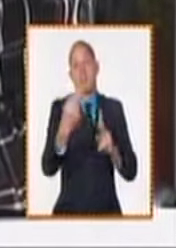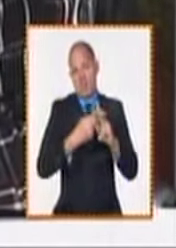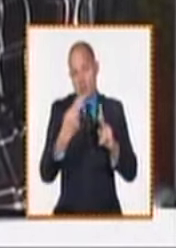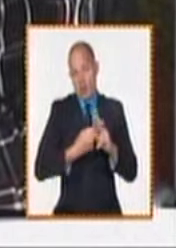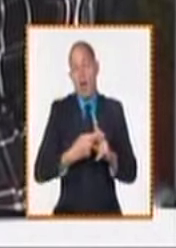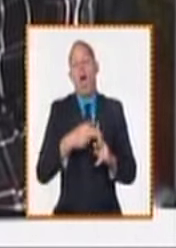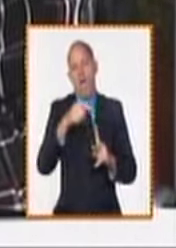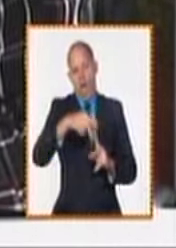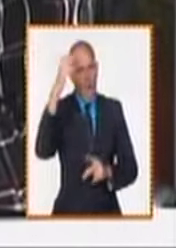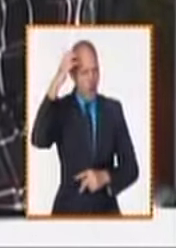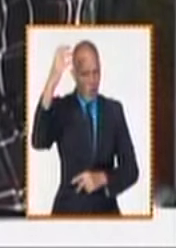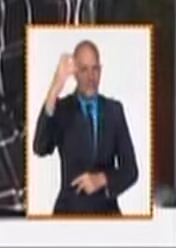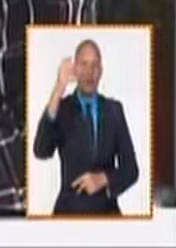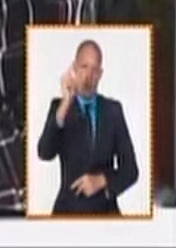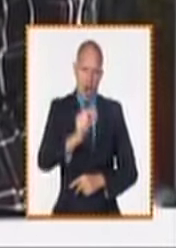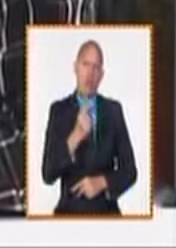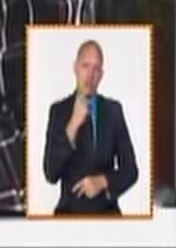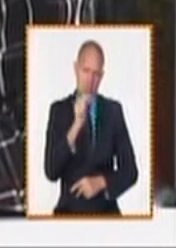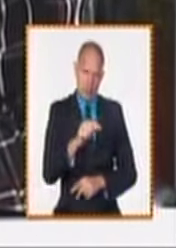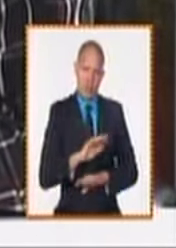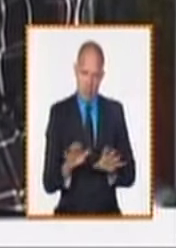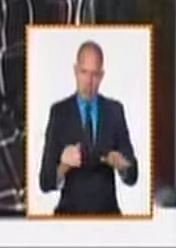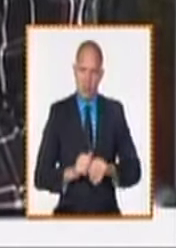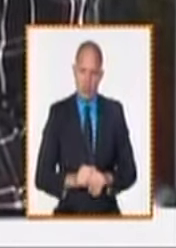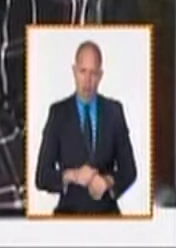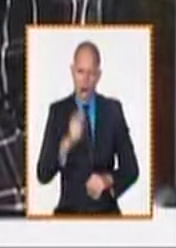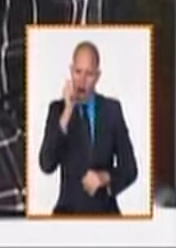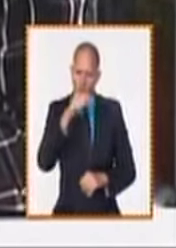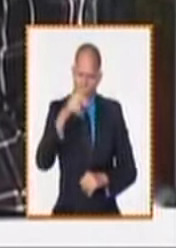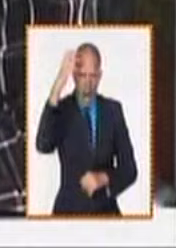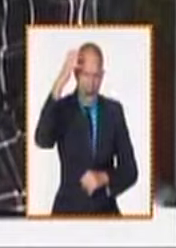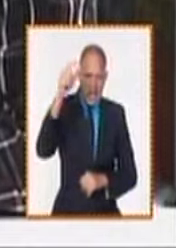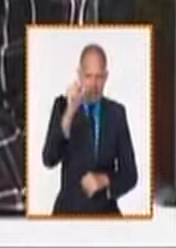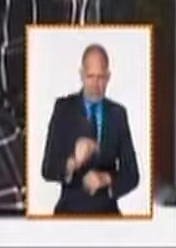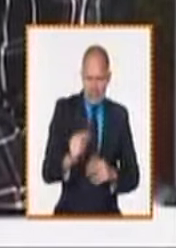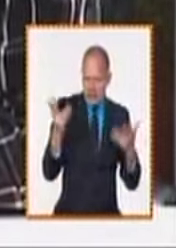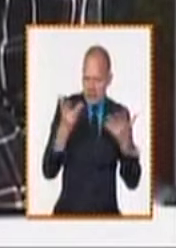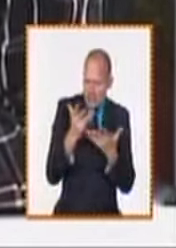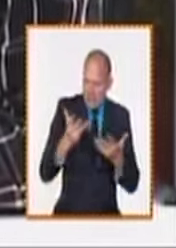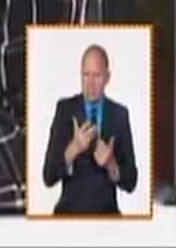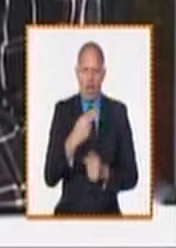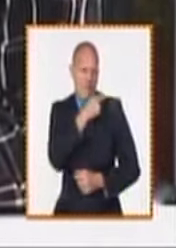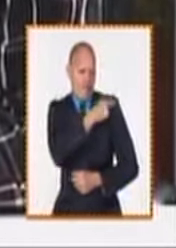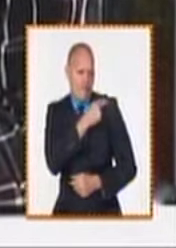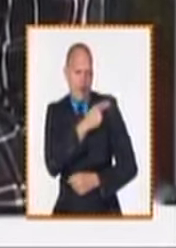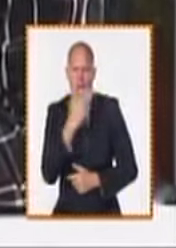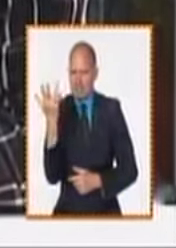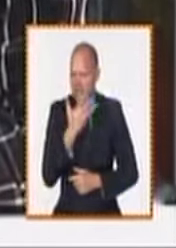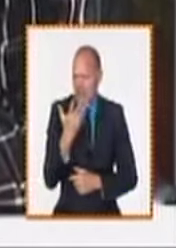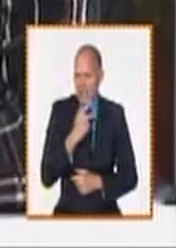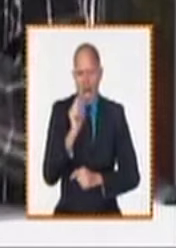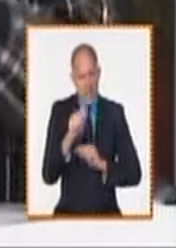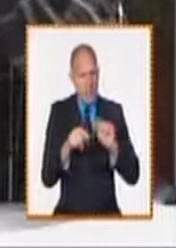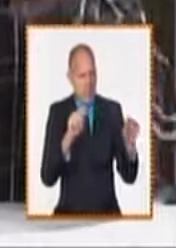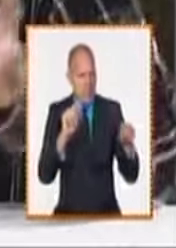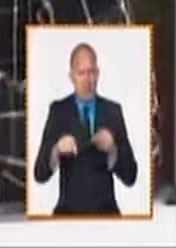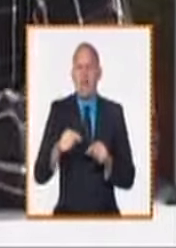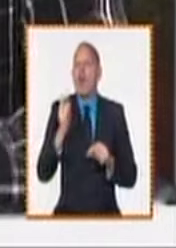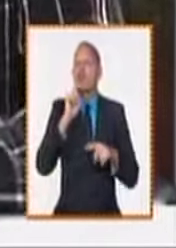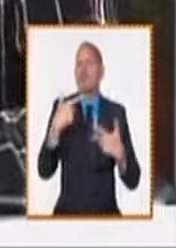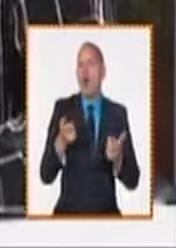popular el el alcalde municipal de bayamo los regidores de bayamo establece la fiscalía establece un grupo de